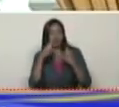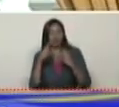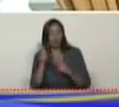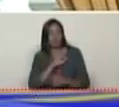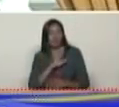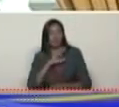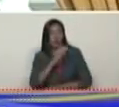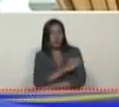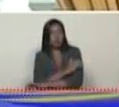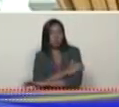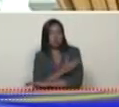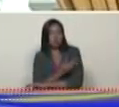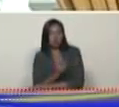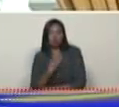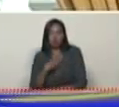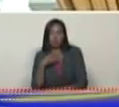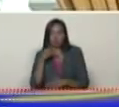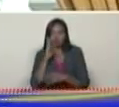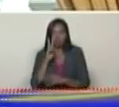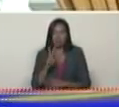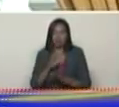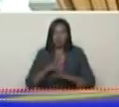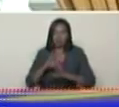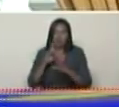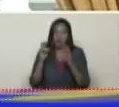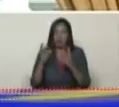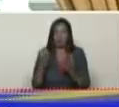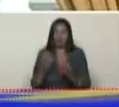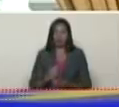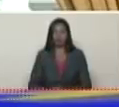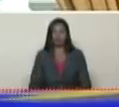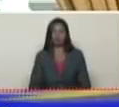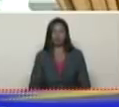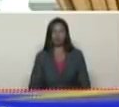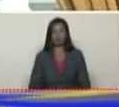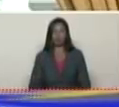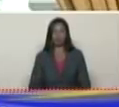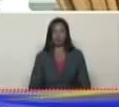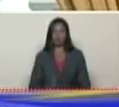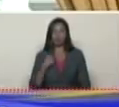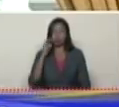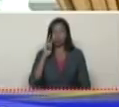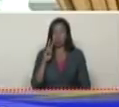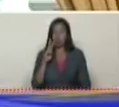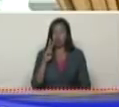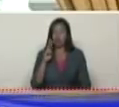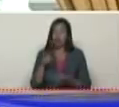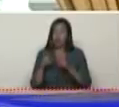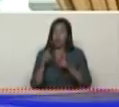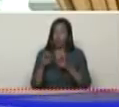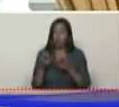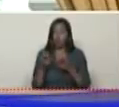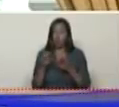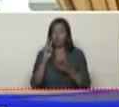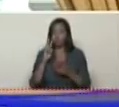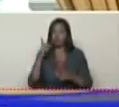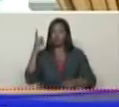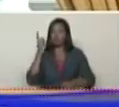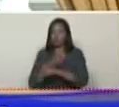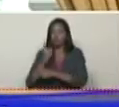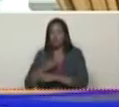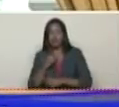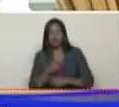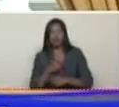oposición? No puede salir nada bueno. Estuve viendo buena parte de las denuncias que hace